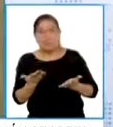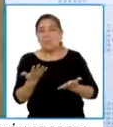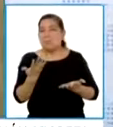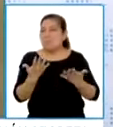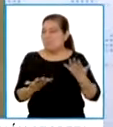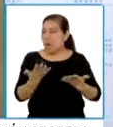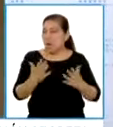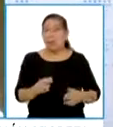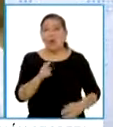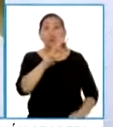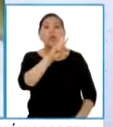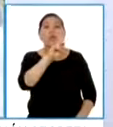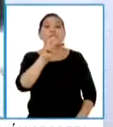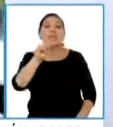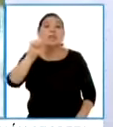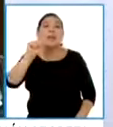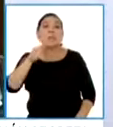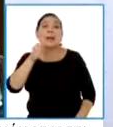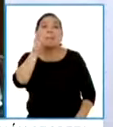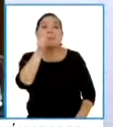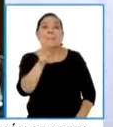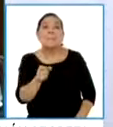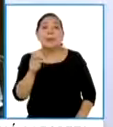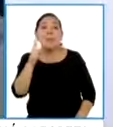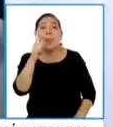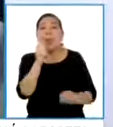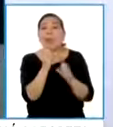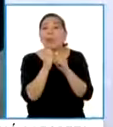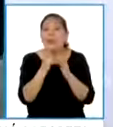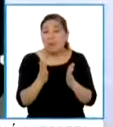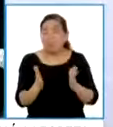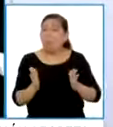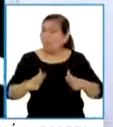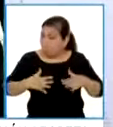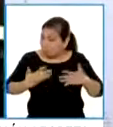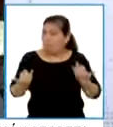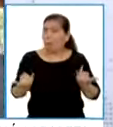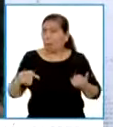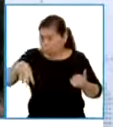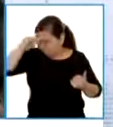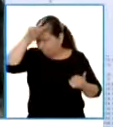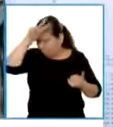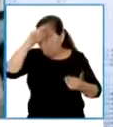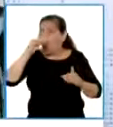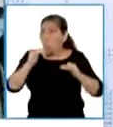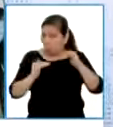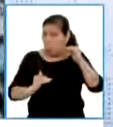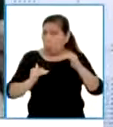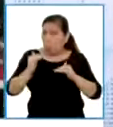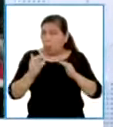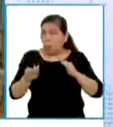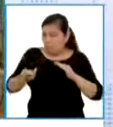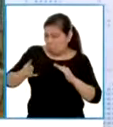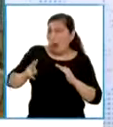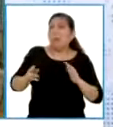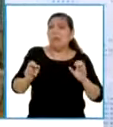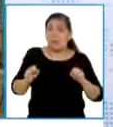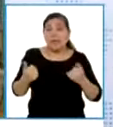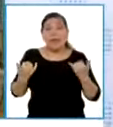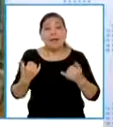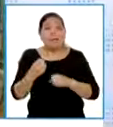vacunando 200.000 personas por día. El Perú puede llegar a esa cifra e incluso hasta superarla, porque